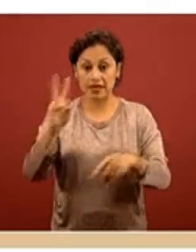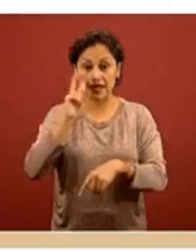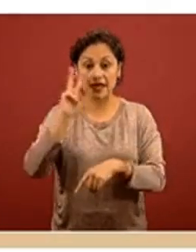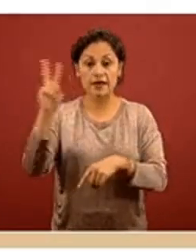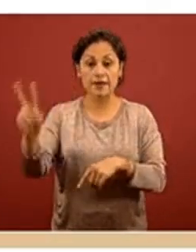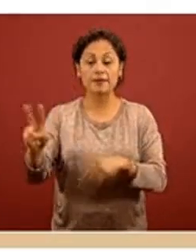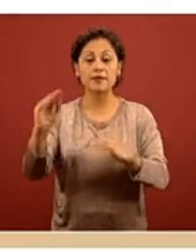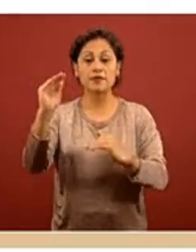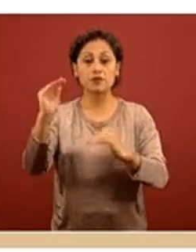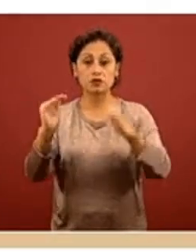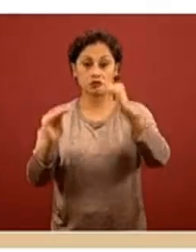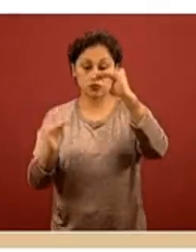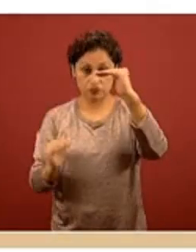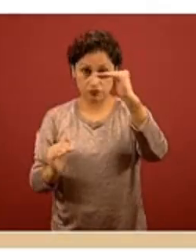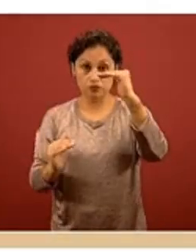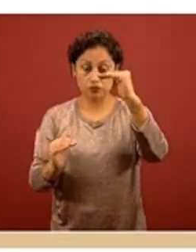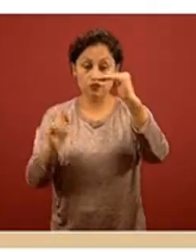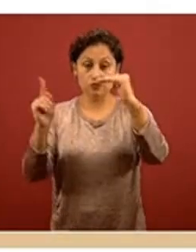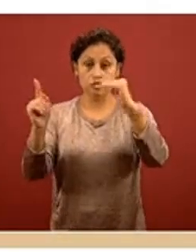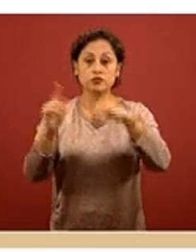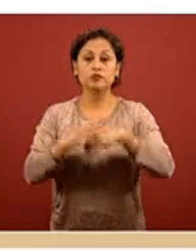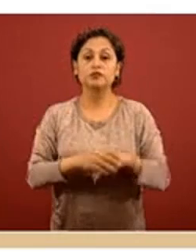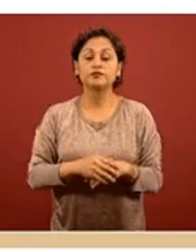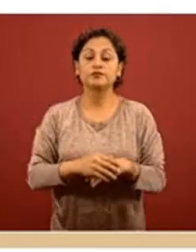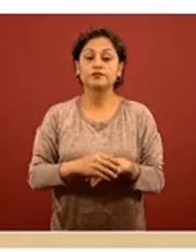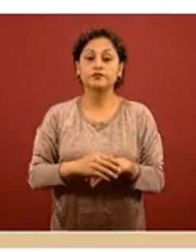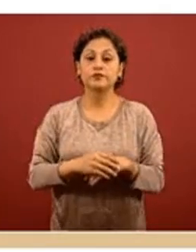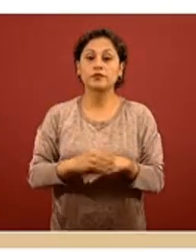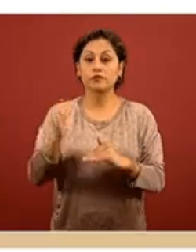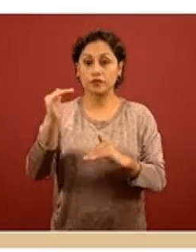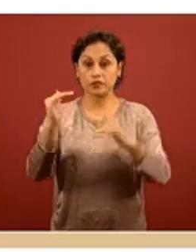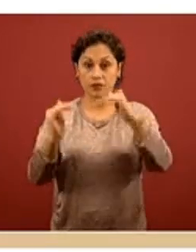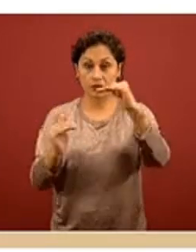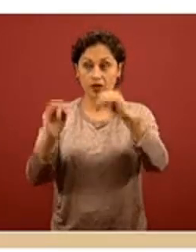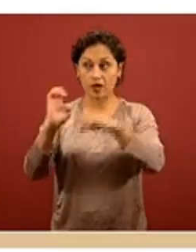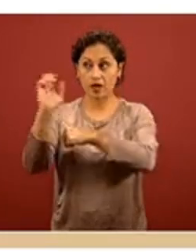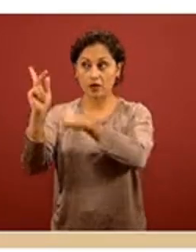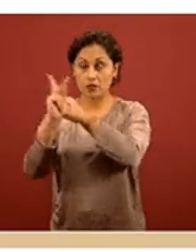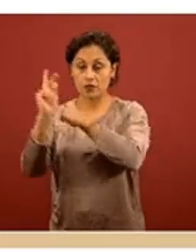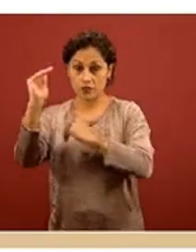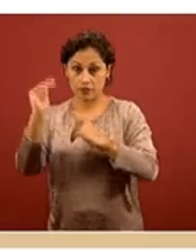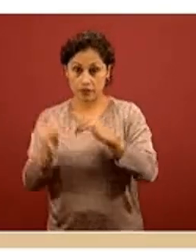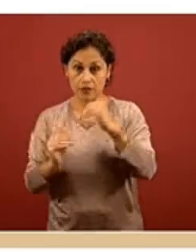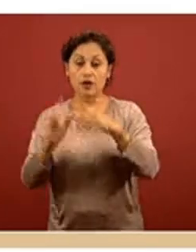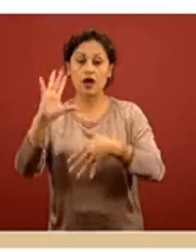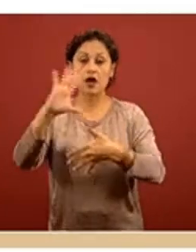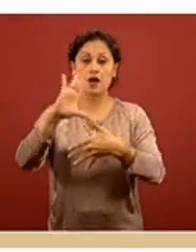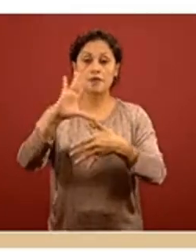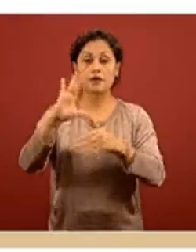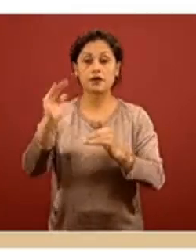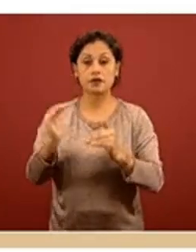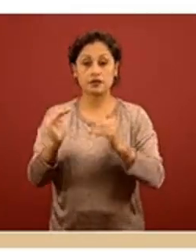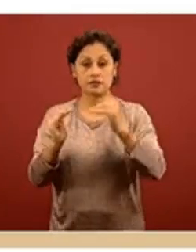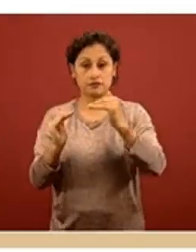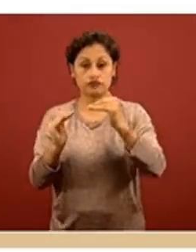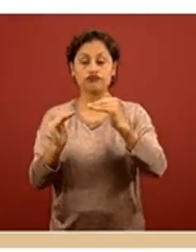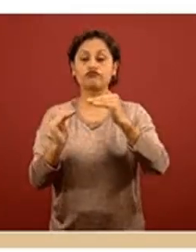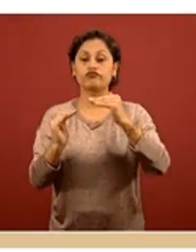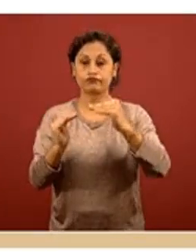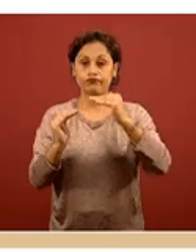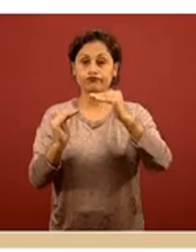veíamos ayer entre la comparación entre la región de Europa y la región de las Américas. Las Américas mantiene